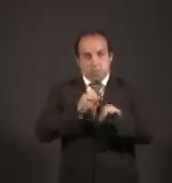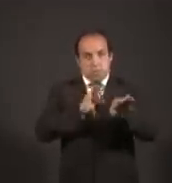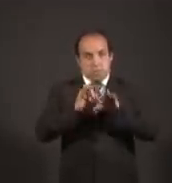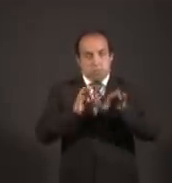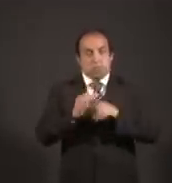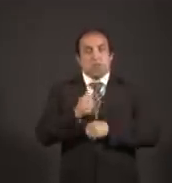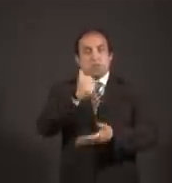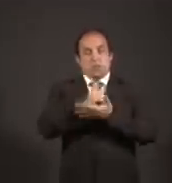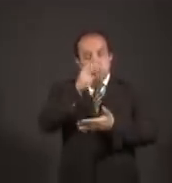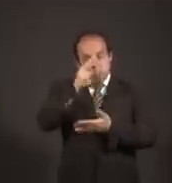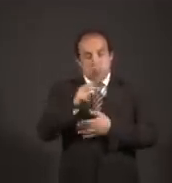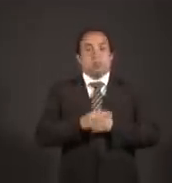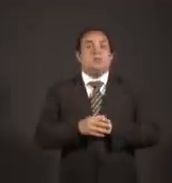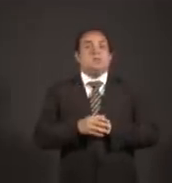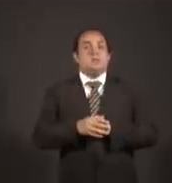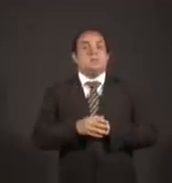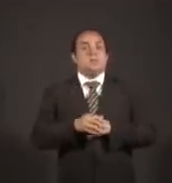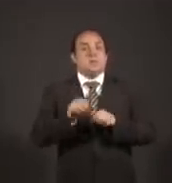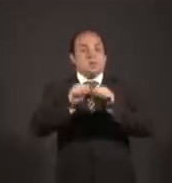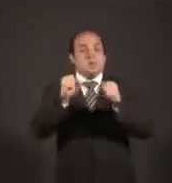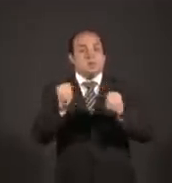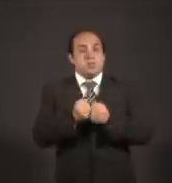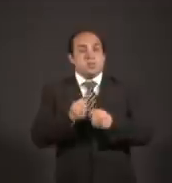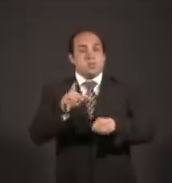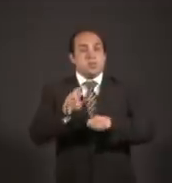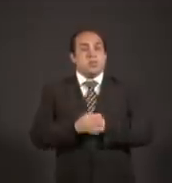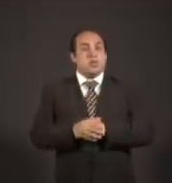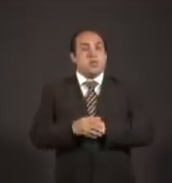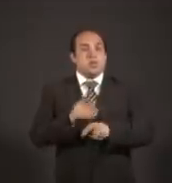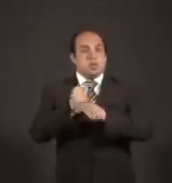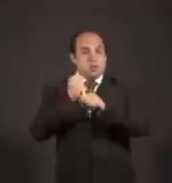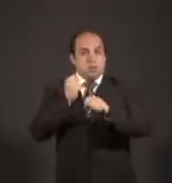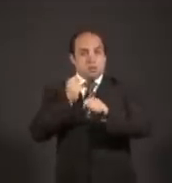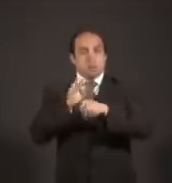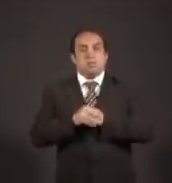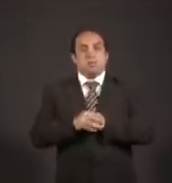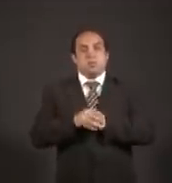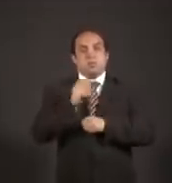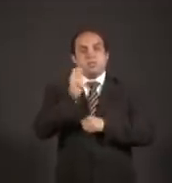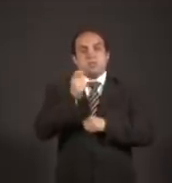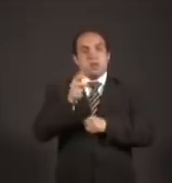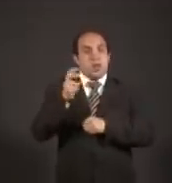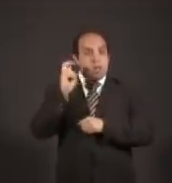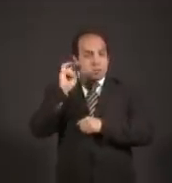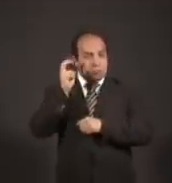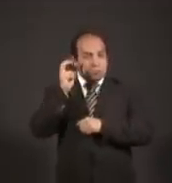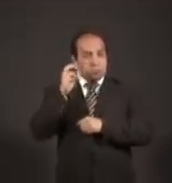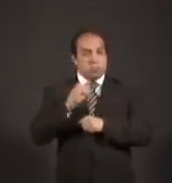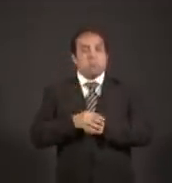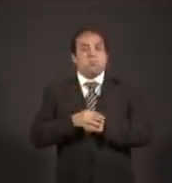el sistema de transporte de la red de transporte de pasajeros, que son autobuses que operan en la Ciudad de México,